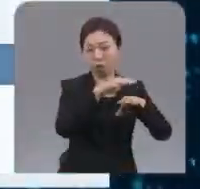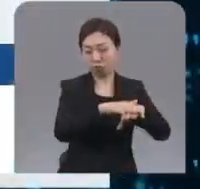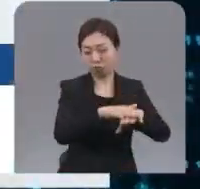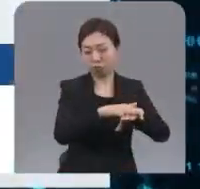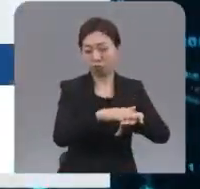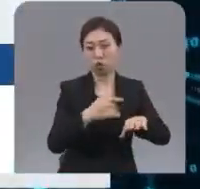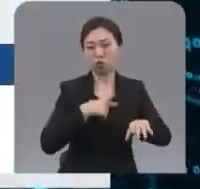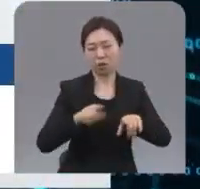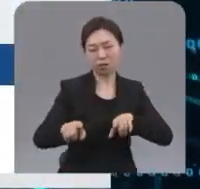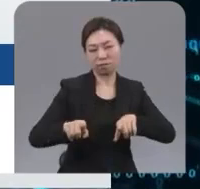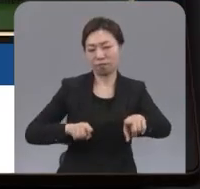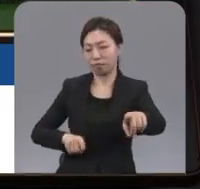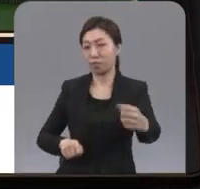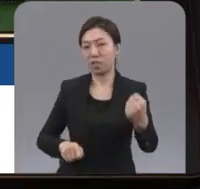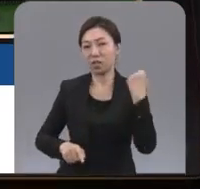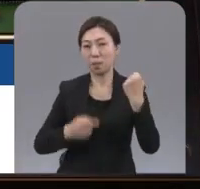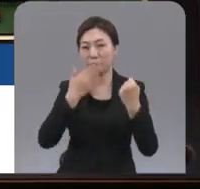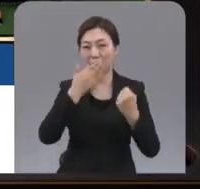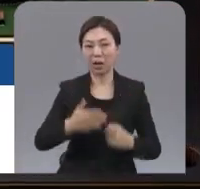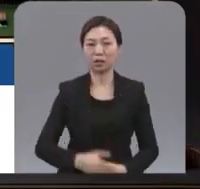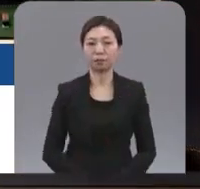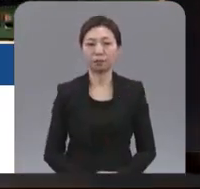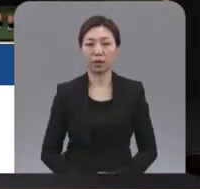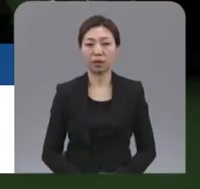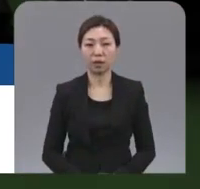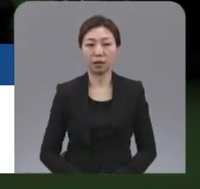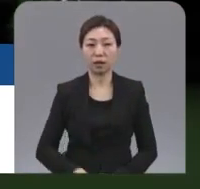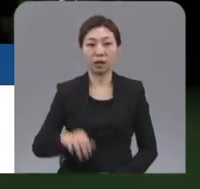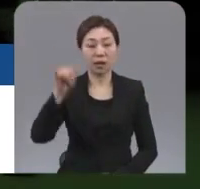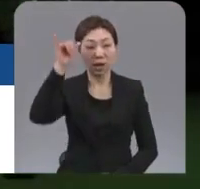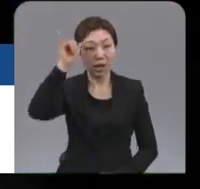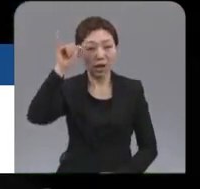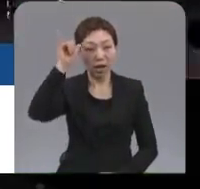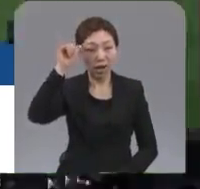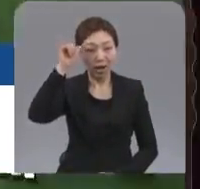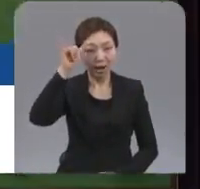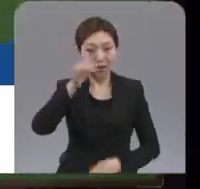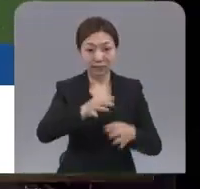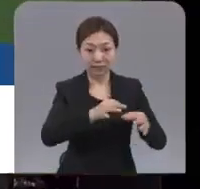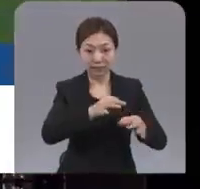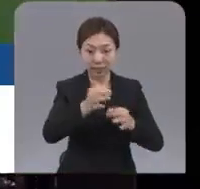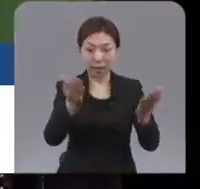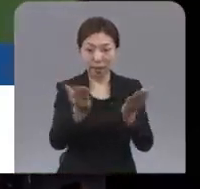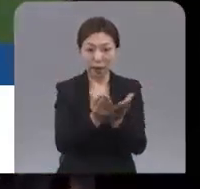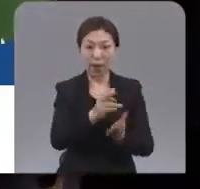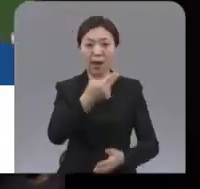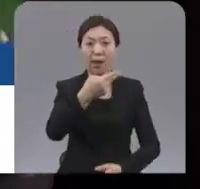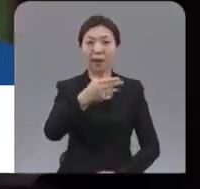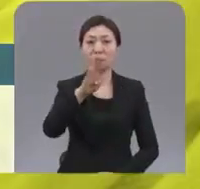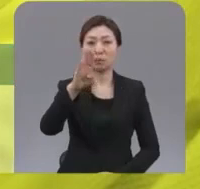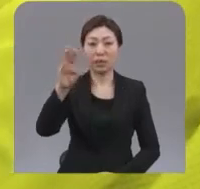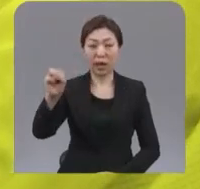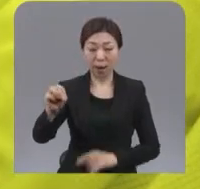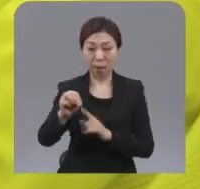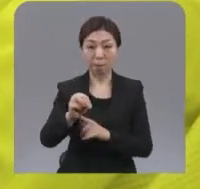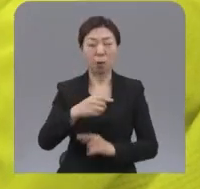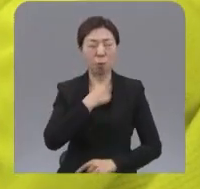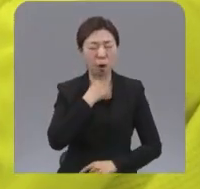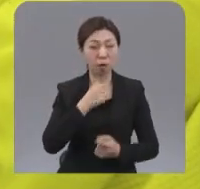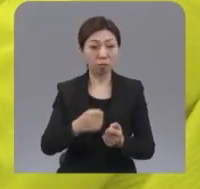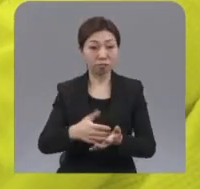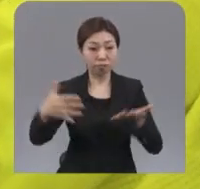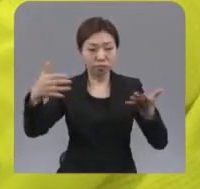del sector de chips de Corea del Sur como dato alentador desde el último trimestre de 2023 el mercado mundial de